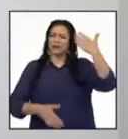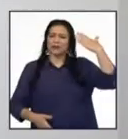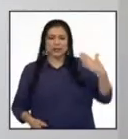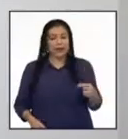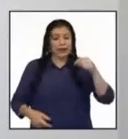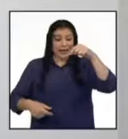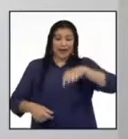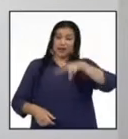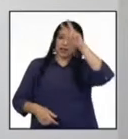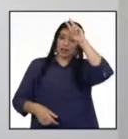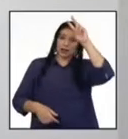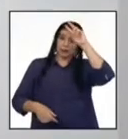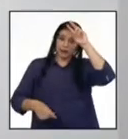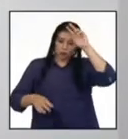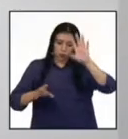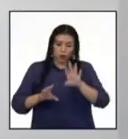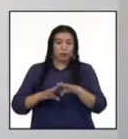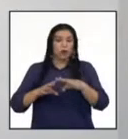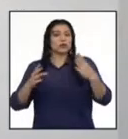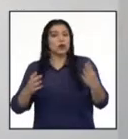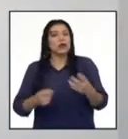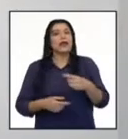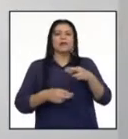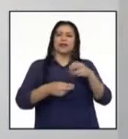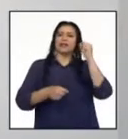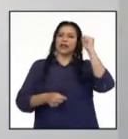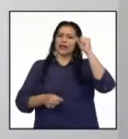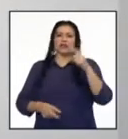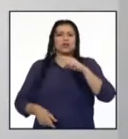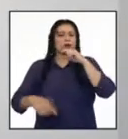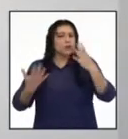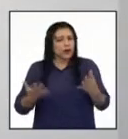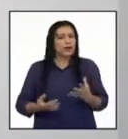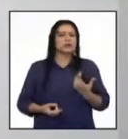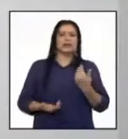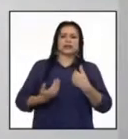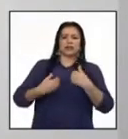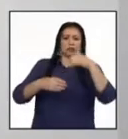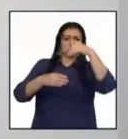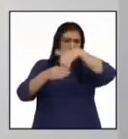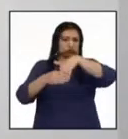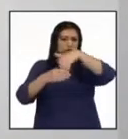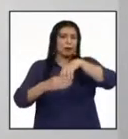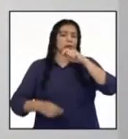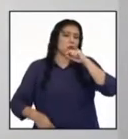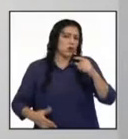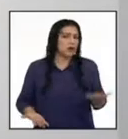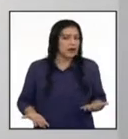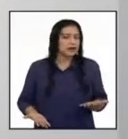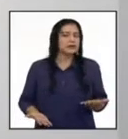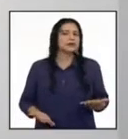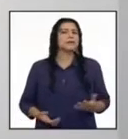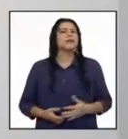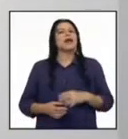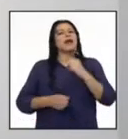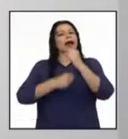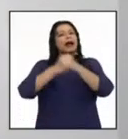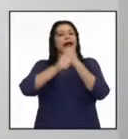la ampliación de la ciudadanía y la disposición del derecho de sufragio a las mujeres